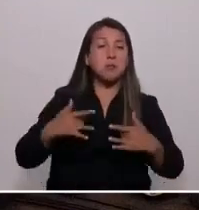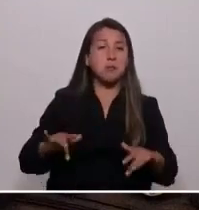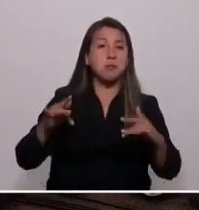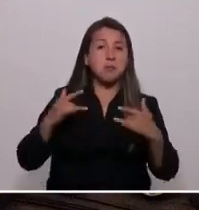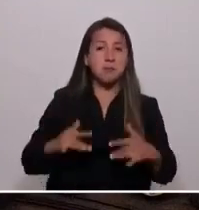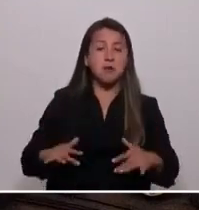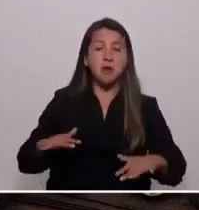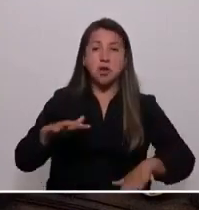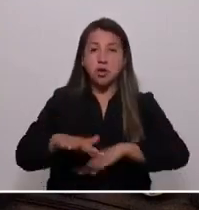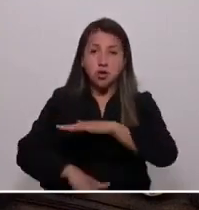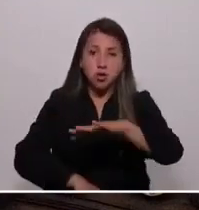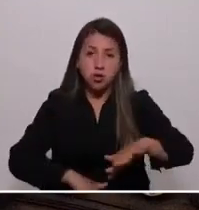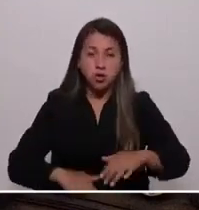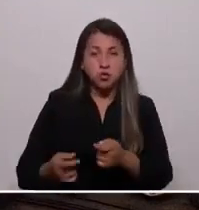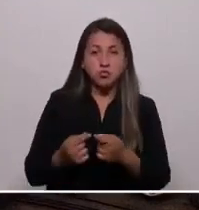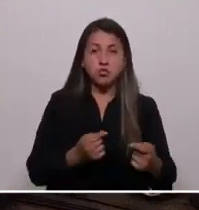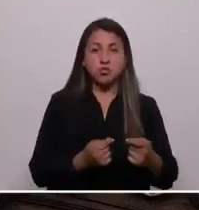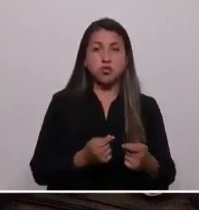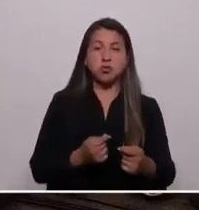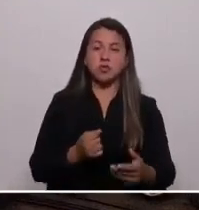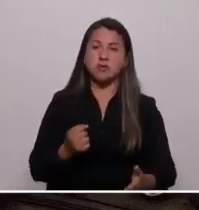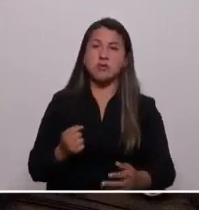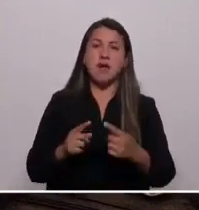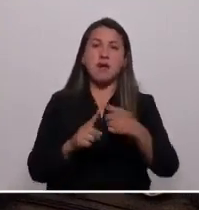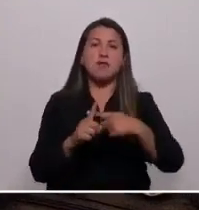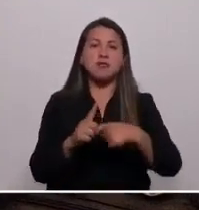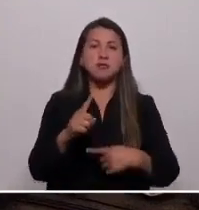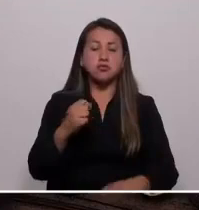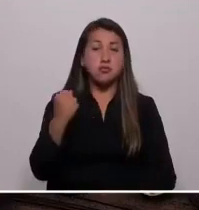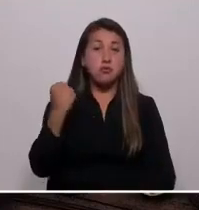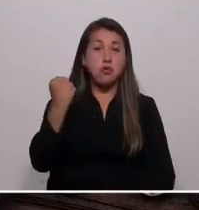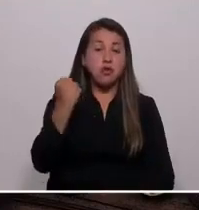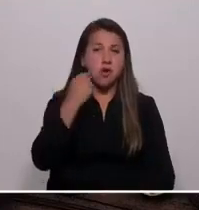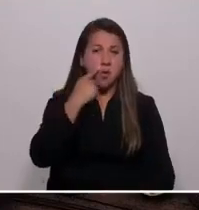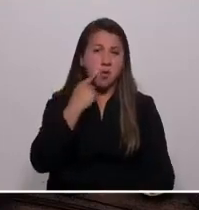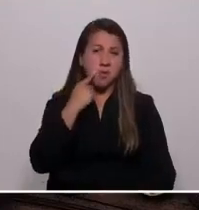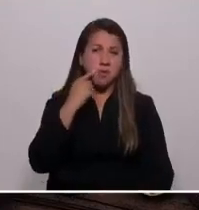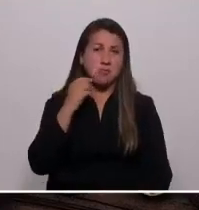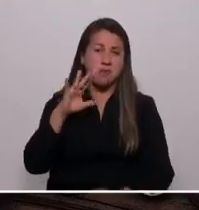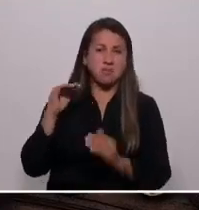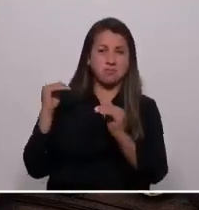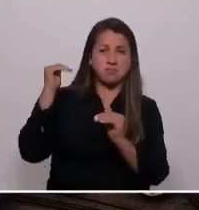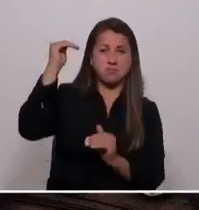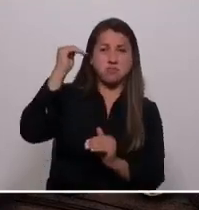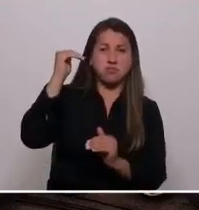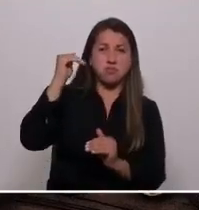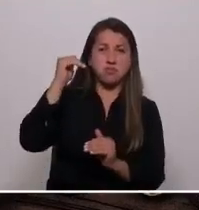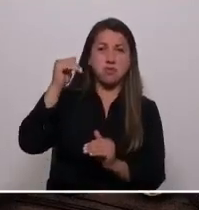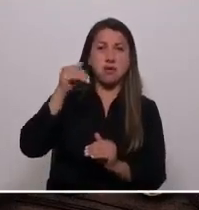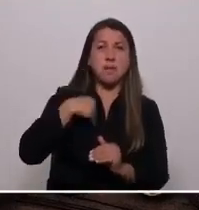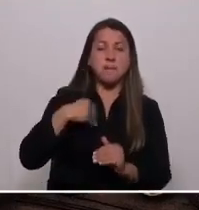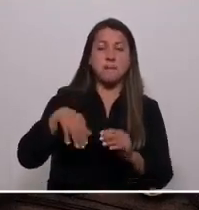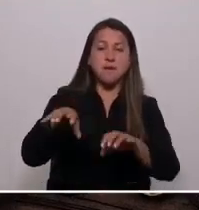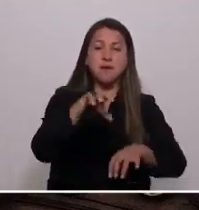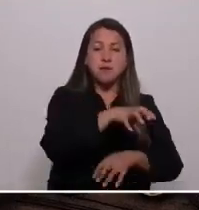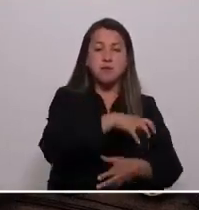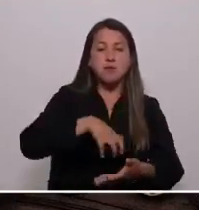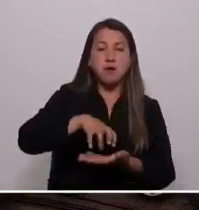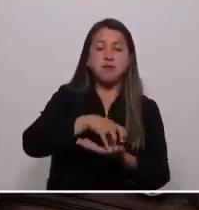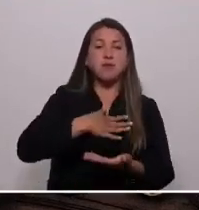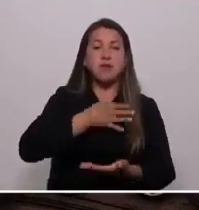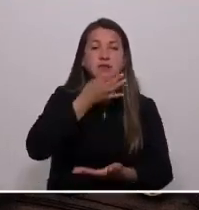corrupción en el patriarcado y en el abuso de poder ha llevado a que un pueblo entero coloque sus pies en la calle para decir basta